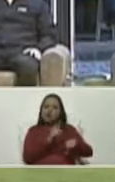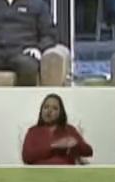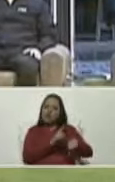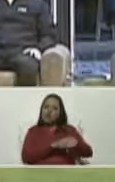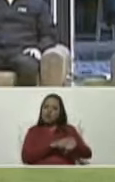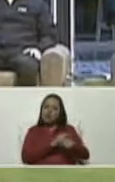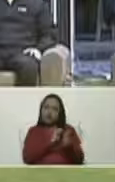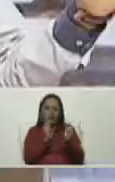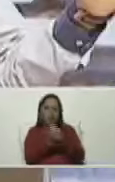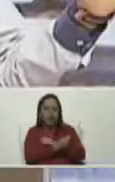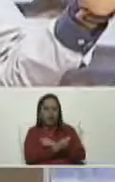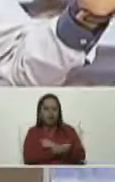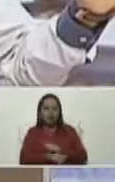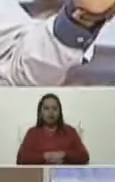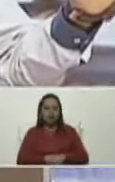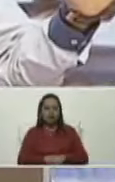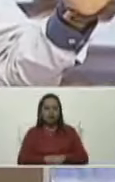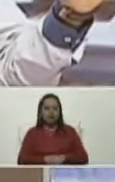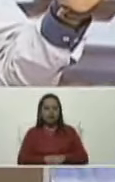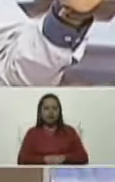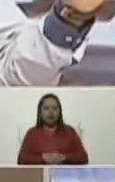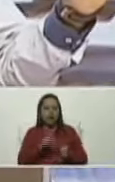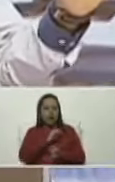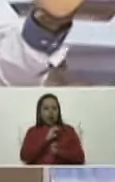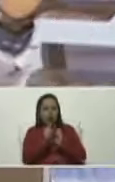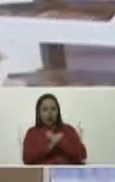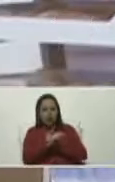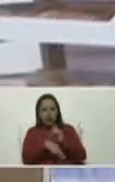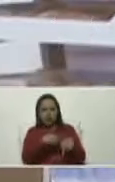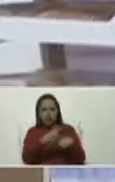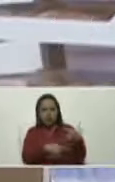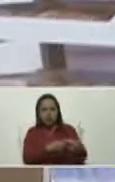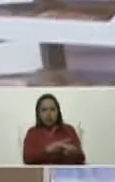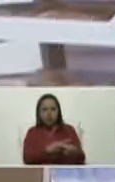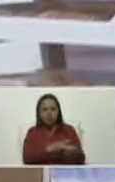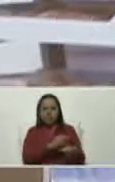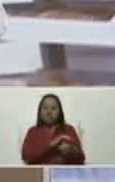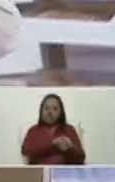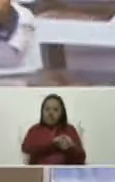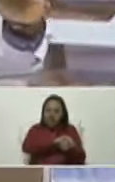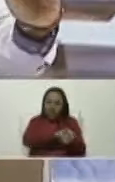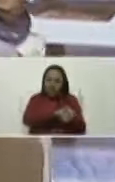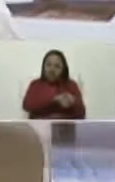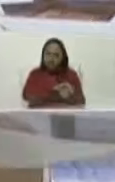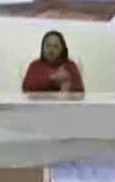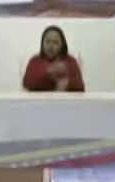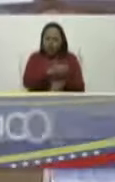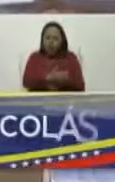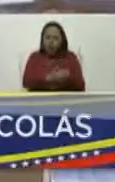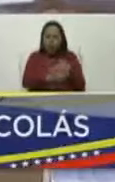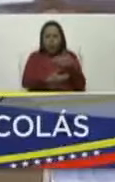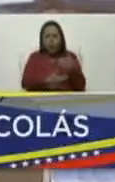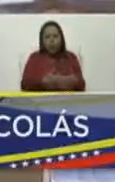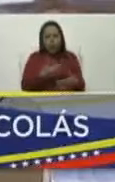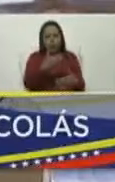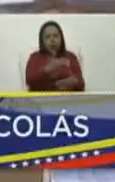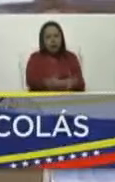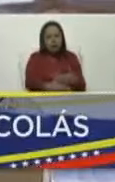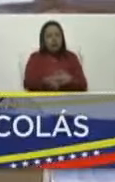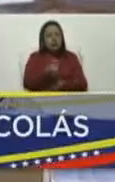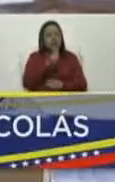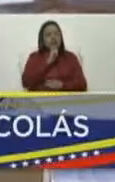época. Los cambios generacionales a veces son lentos, imperceptibles, por